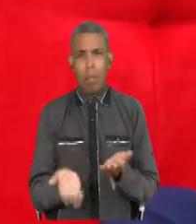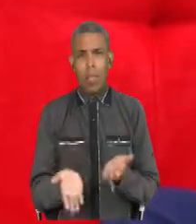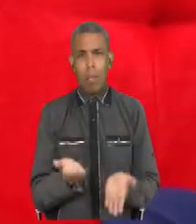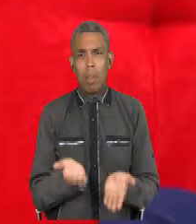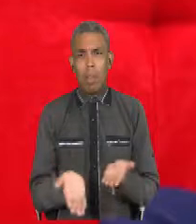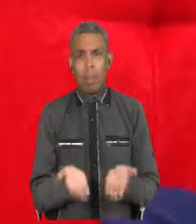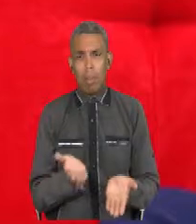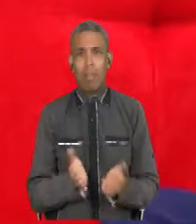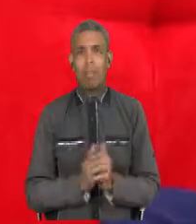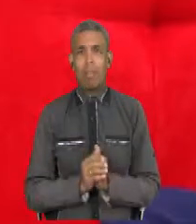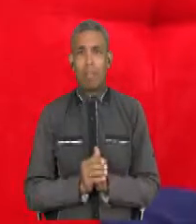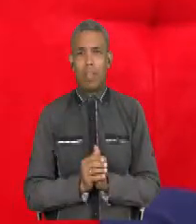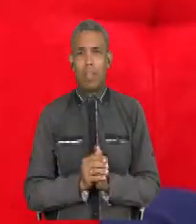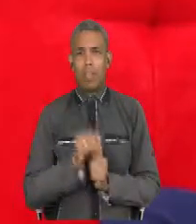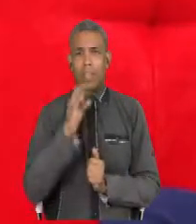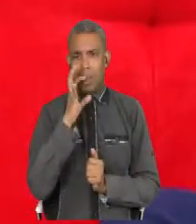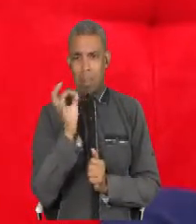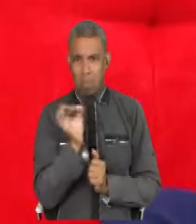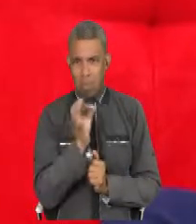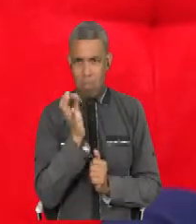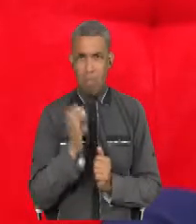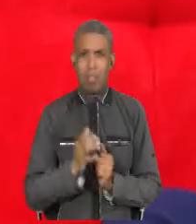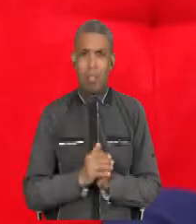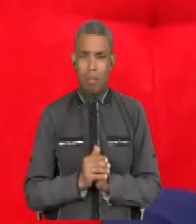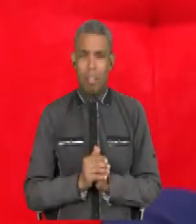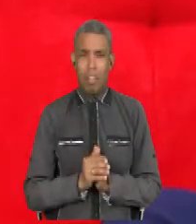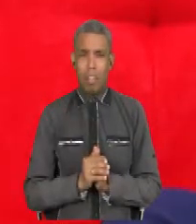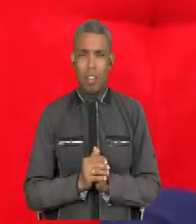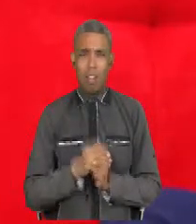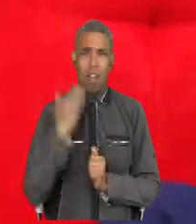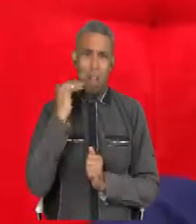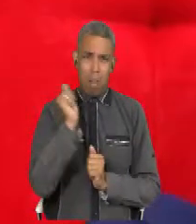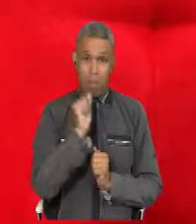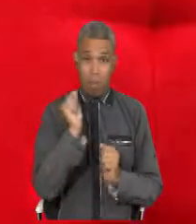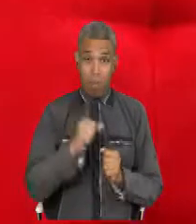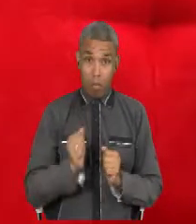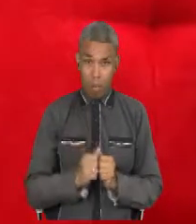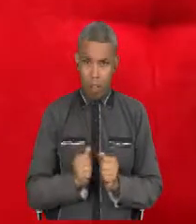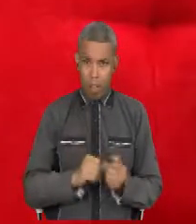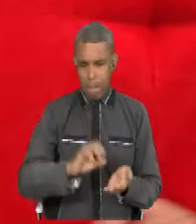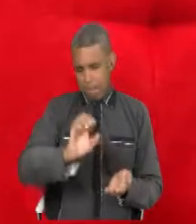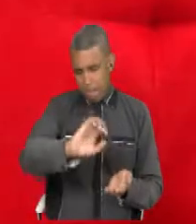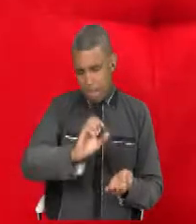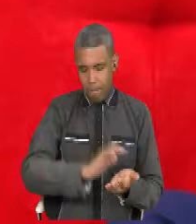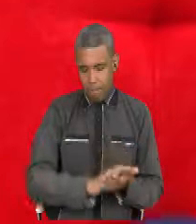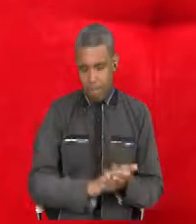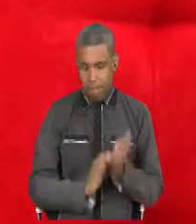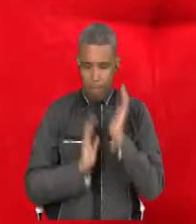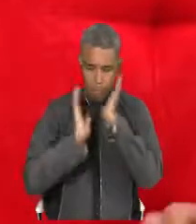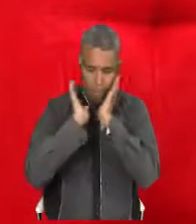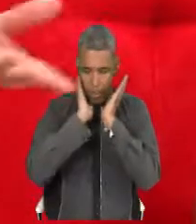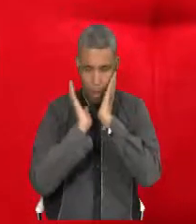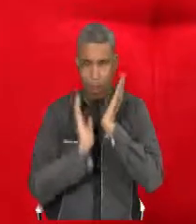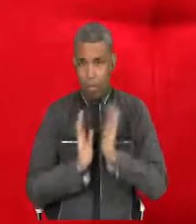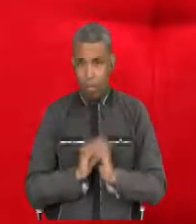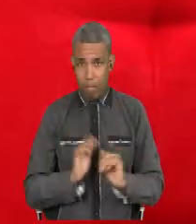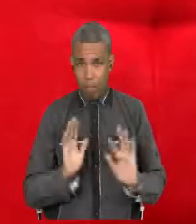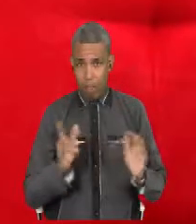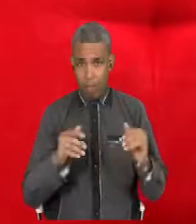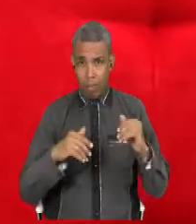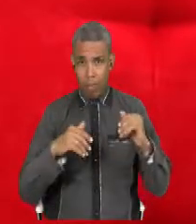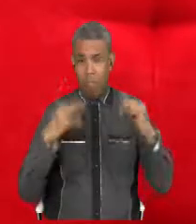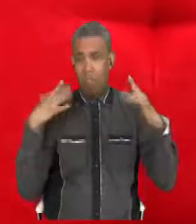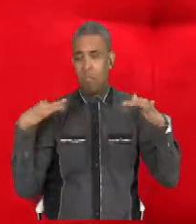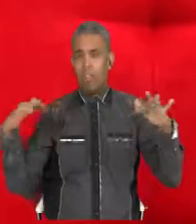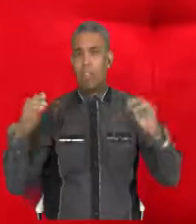para hombres y para mujer. Ellas atraen al sexo opuesto, pues aumentan esa atracción. No es que se lo aplican y todas las mujeres